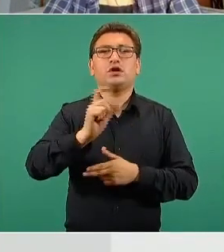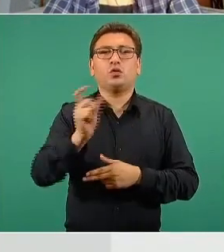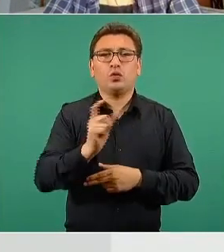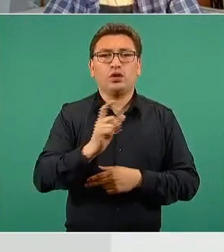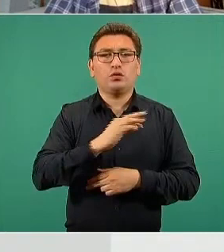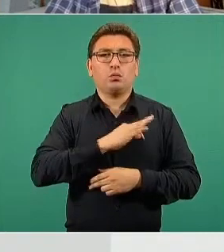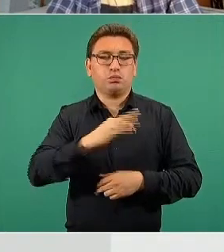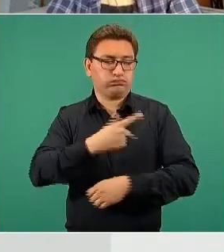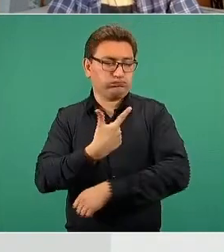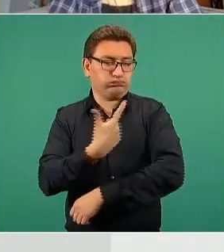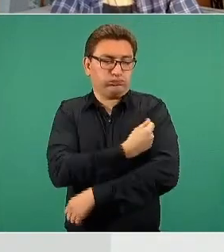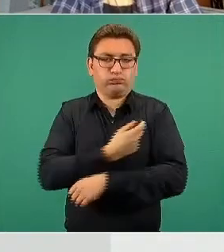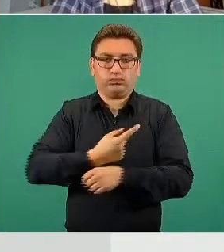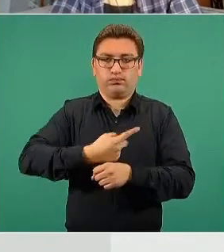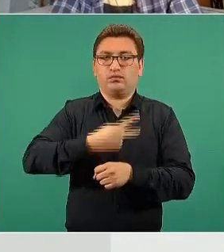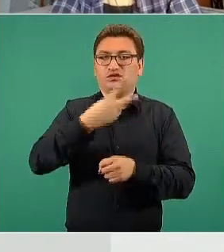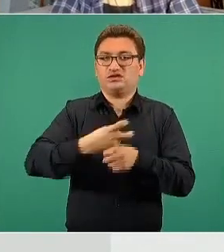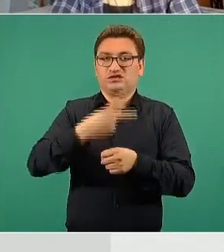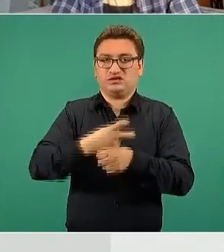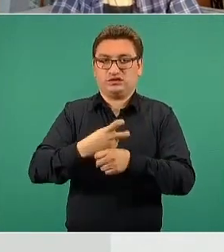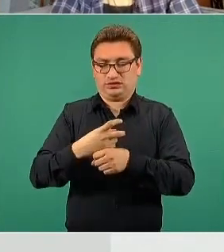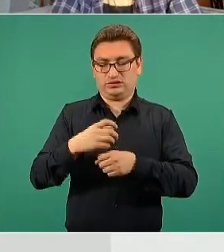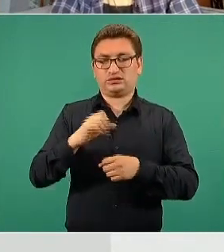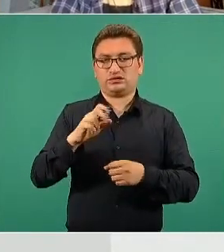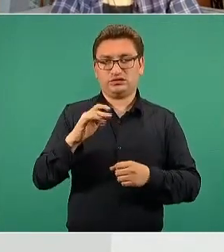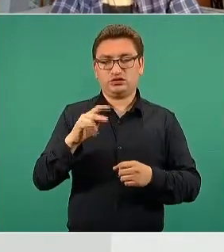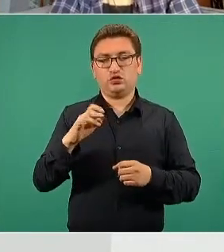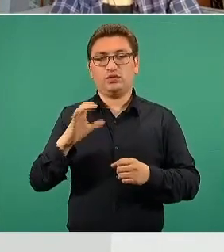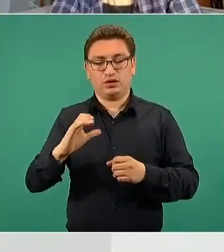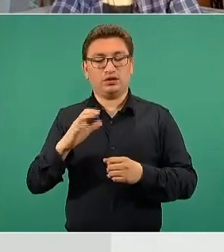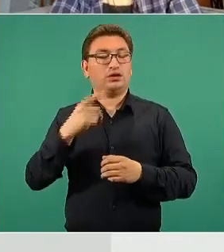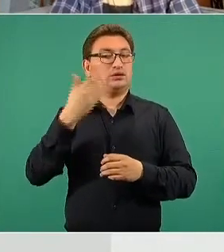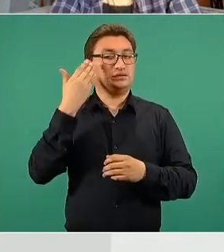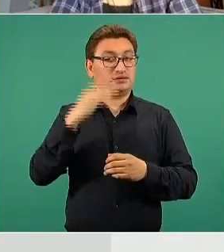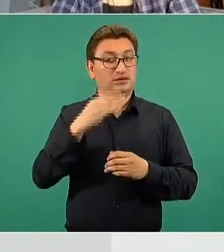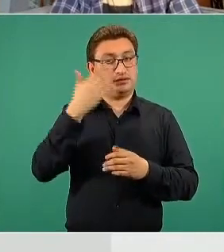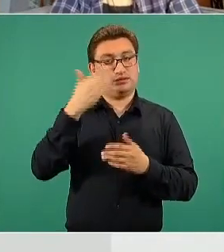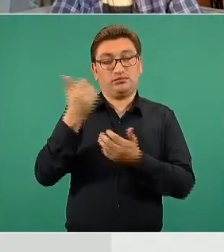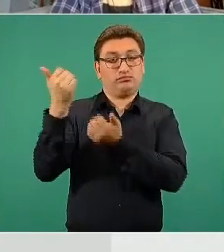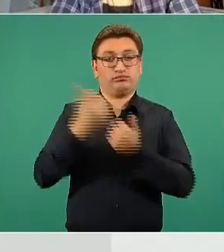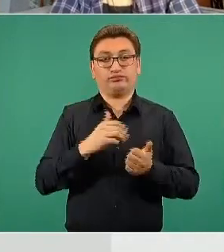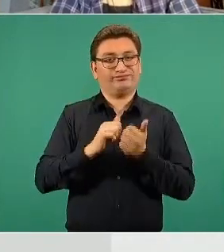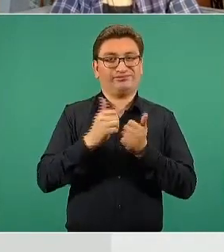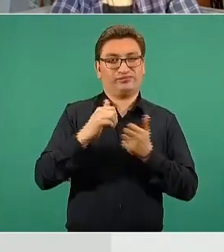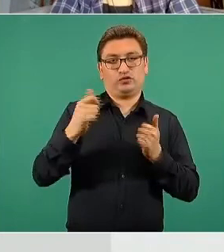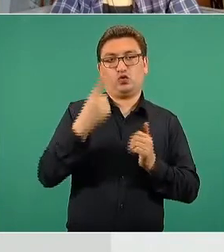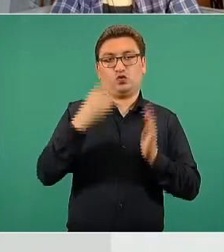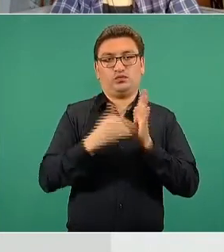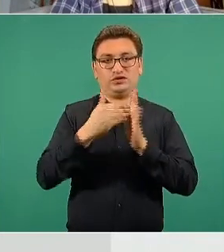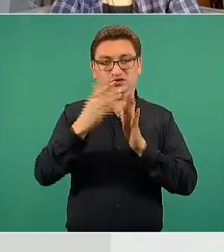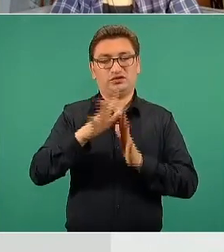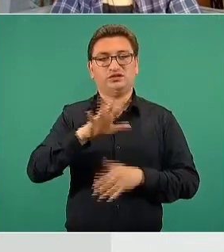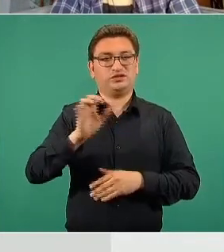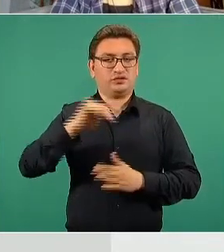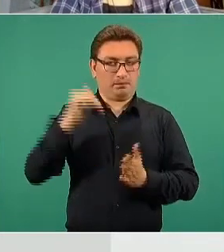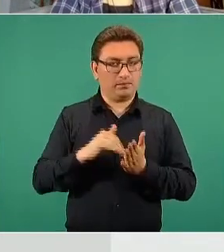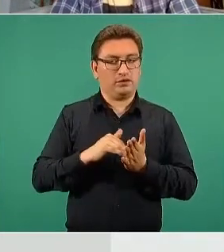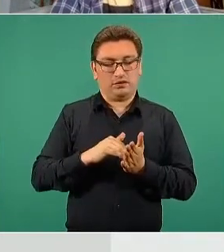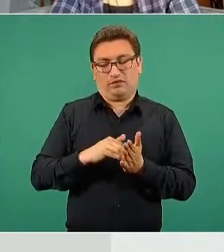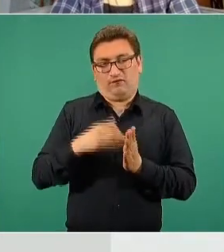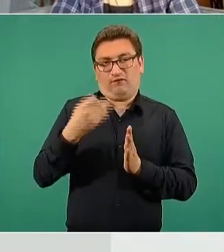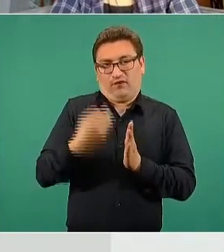aplicar la segunda dosis de la vacuna Sinovac. Entiendo que hay un retraso en la entrega de 1.500.000 dosis